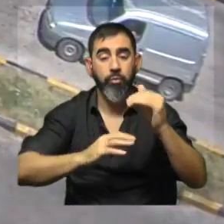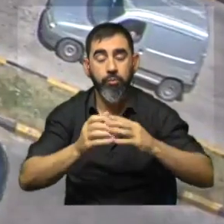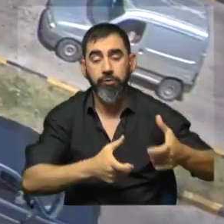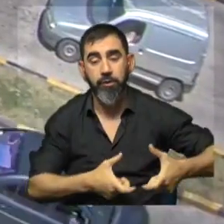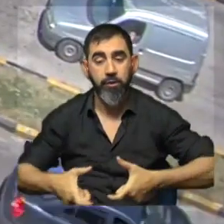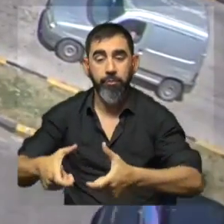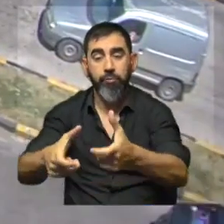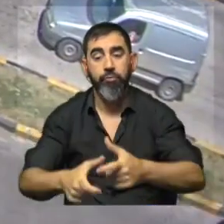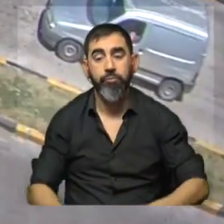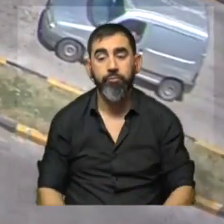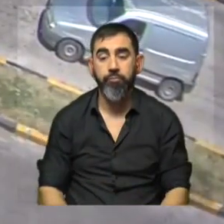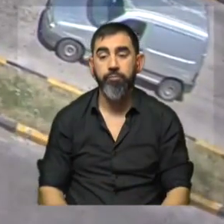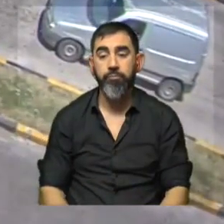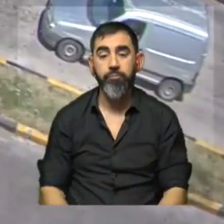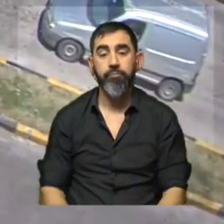saneamiento.